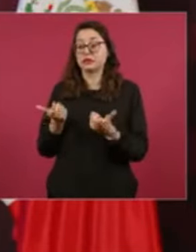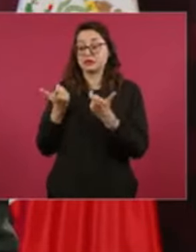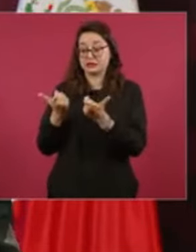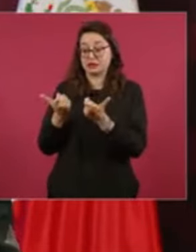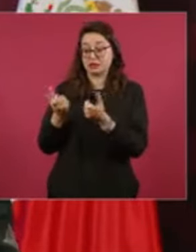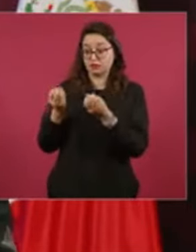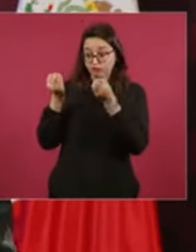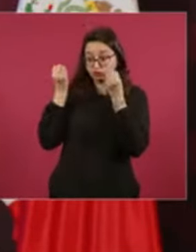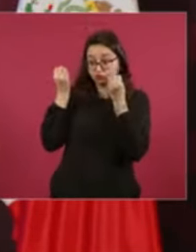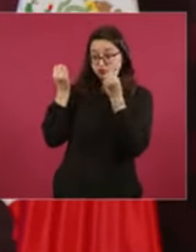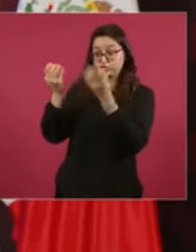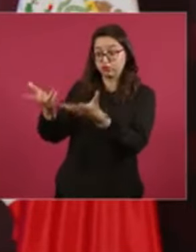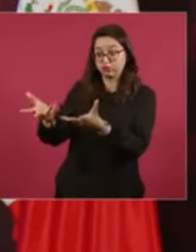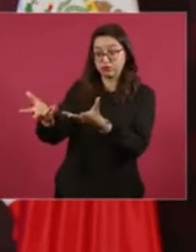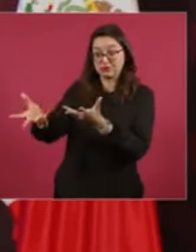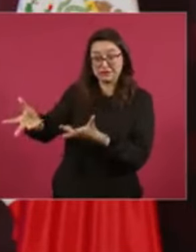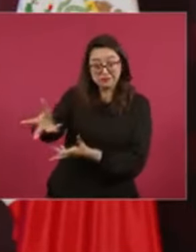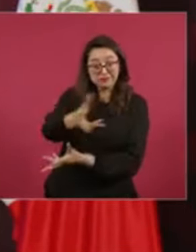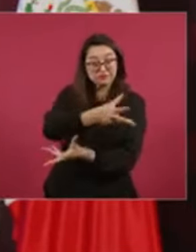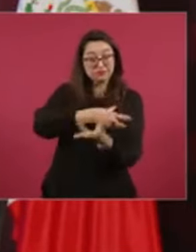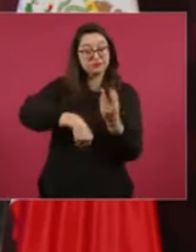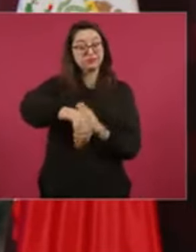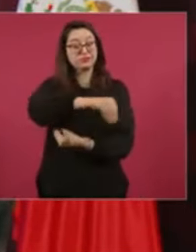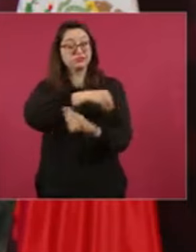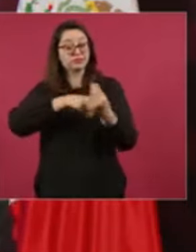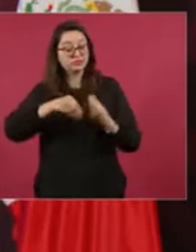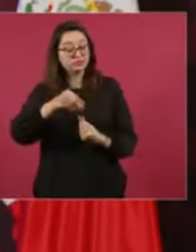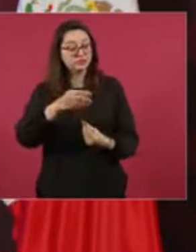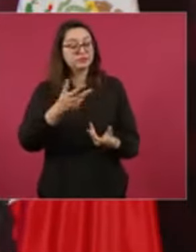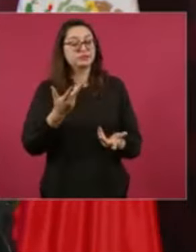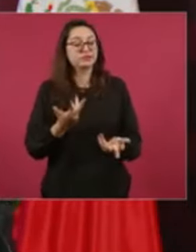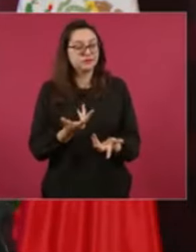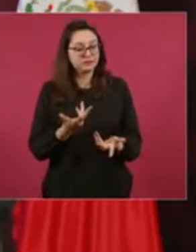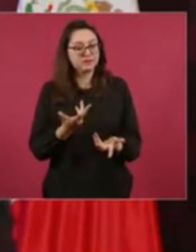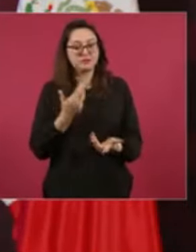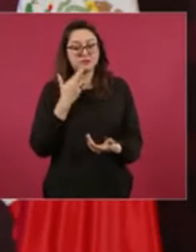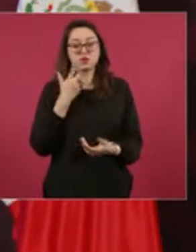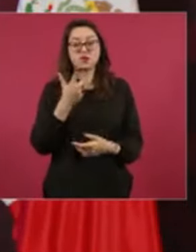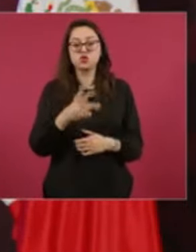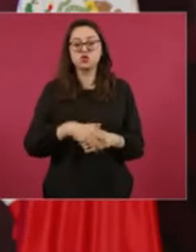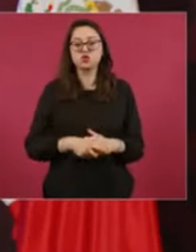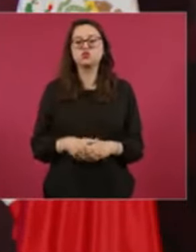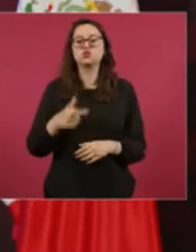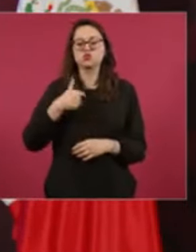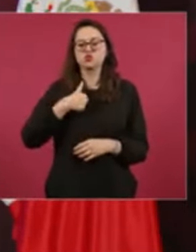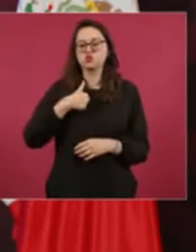aumento a la pensión. Ahora sí me paso a retirar y nos vemos hasta un próximo video.